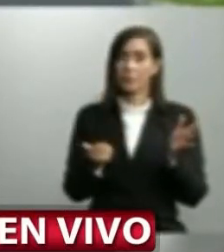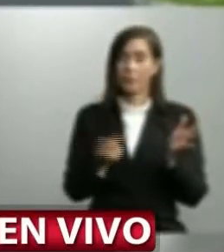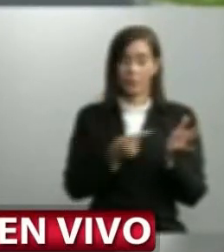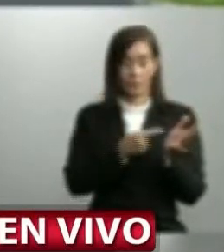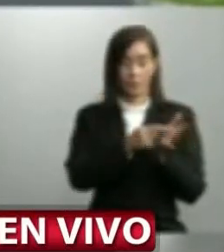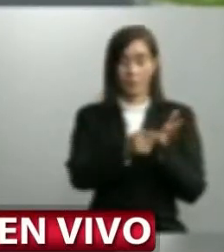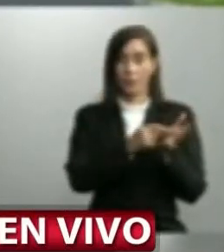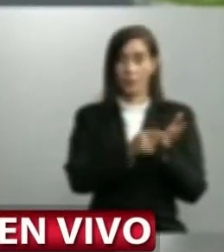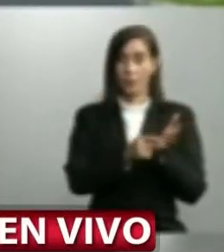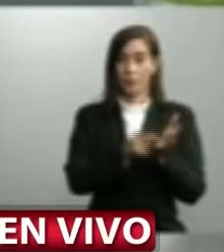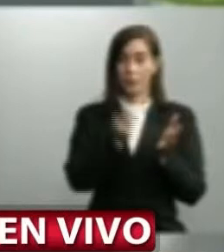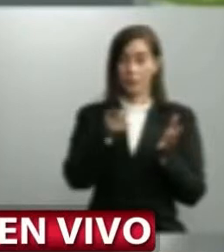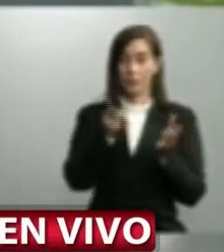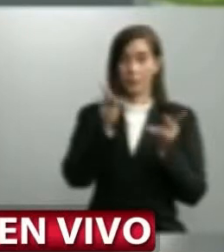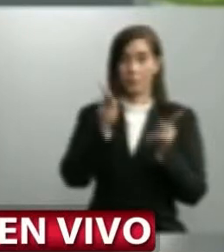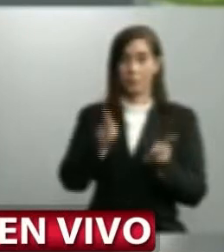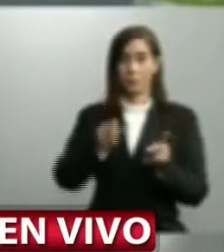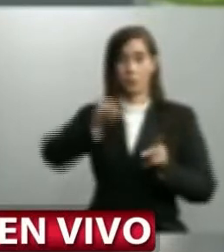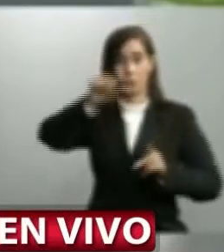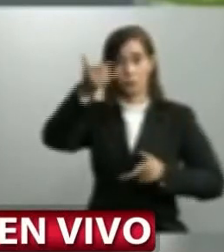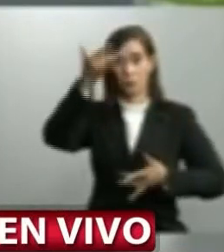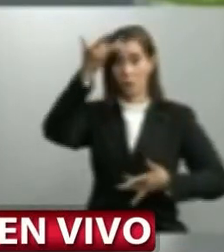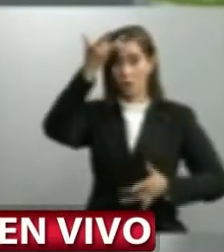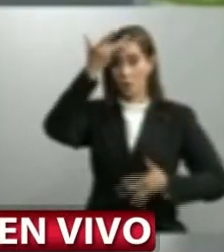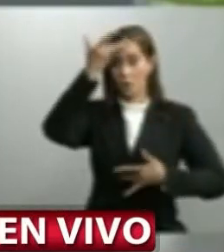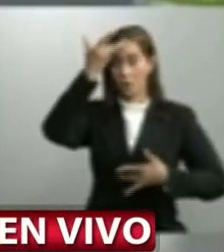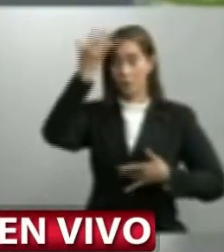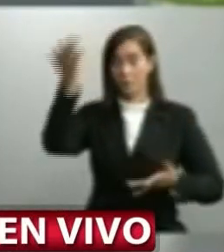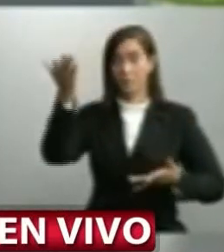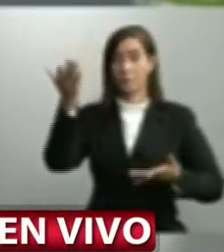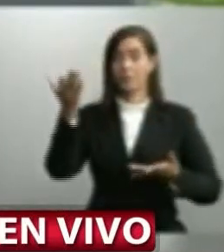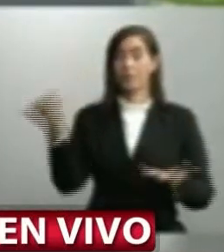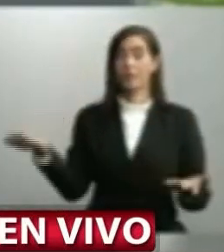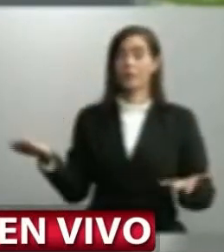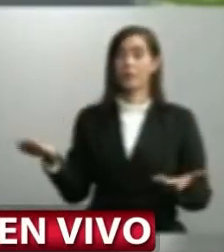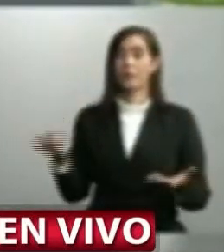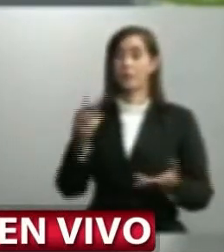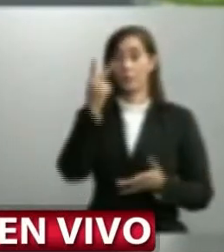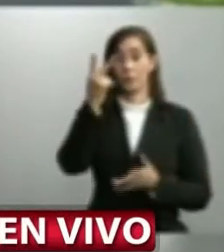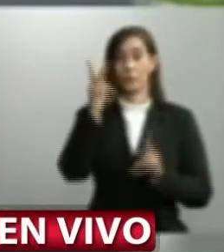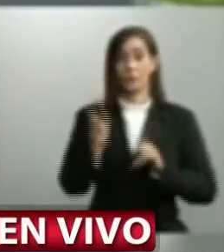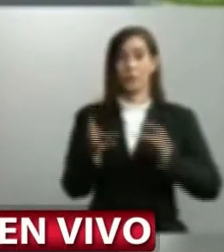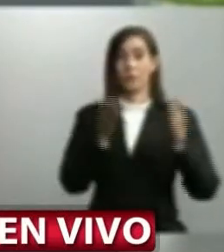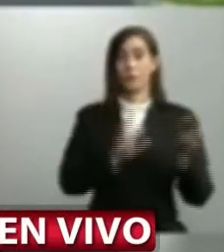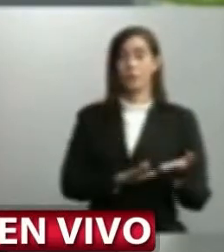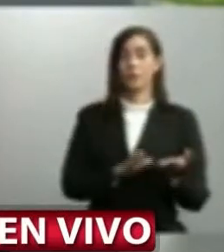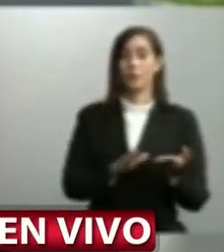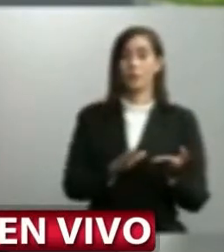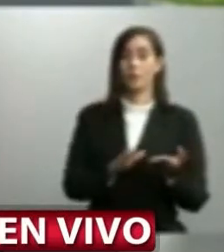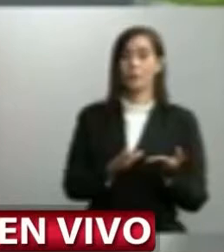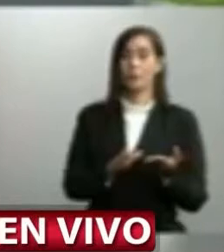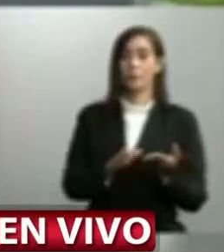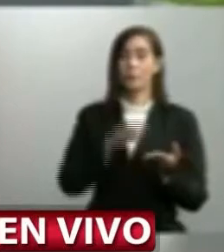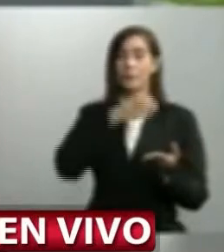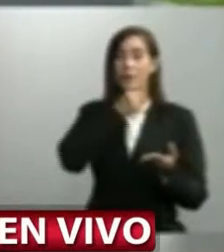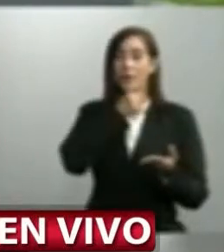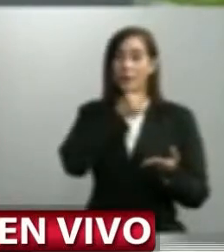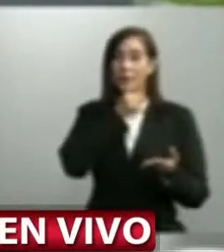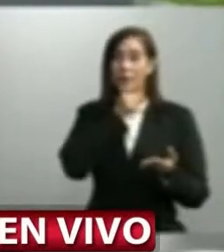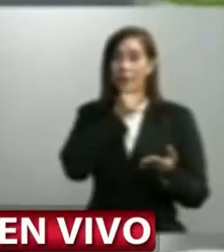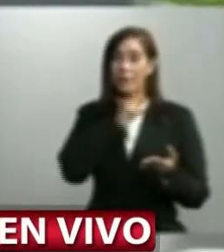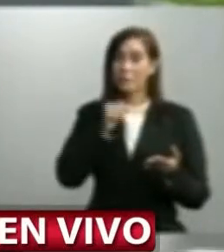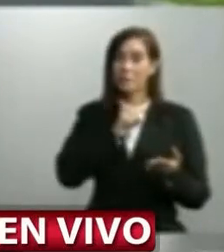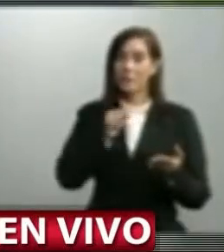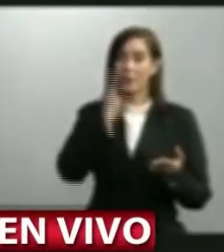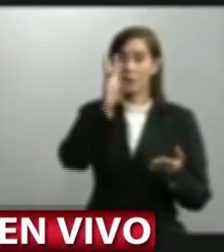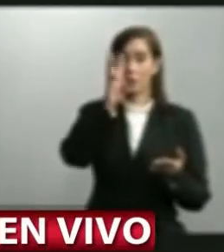Obviamente eran personas con enfermedades preexistentes crónicas. 2 de las personas fallecidas tenían una avanzada edad, más de 90